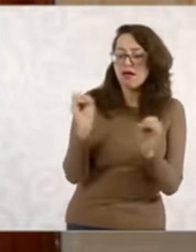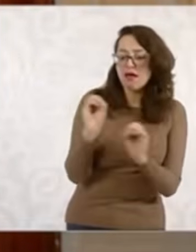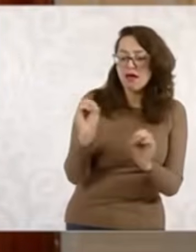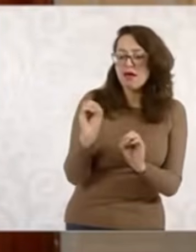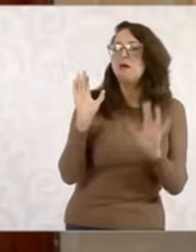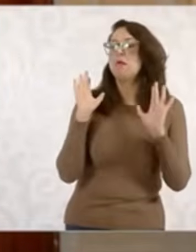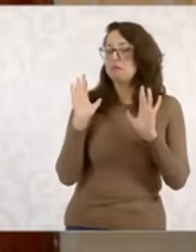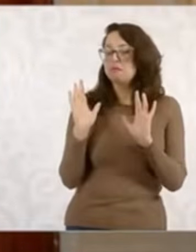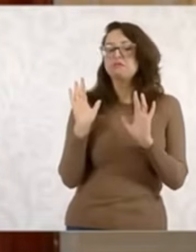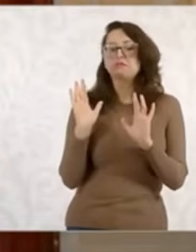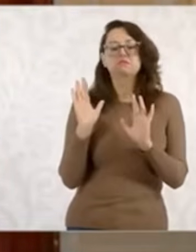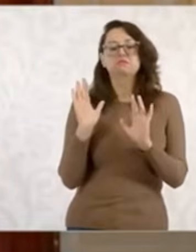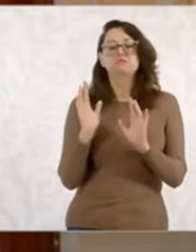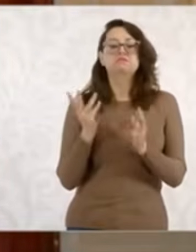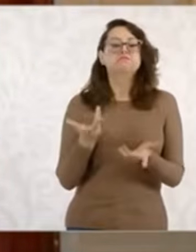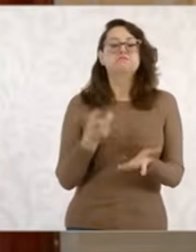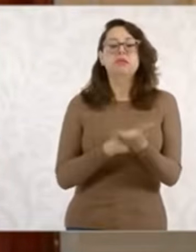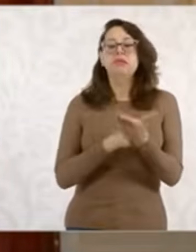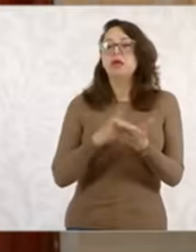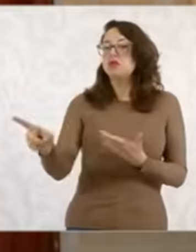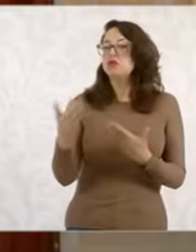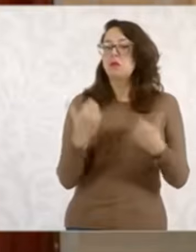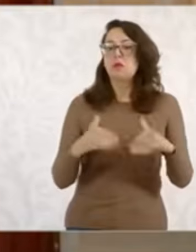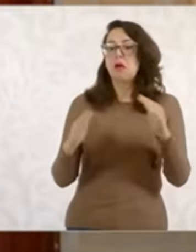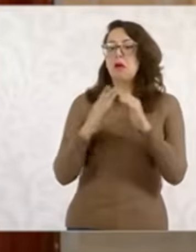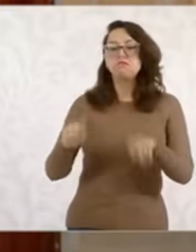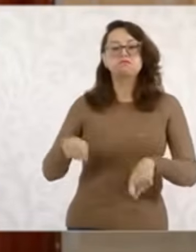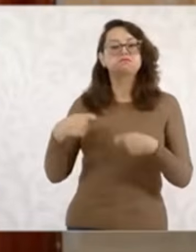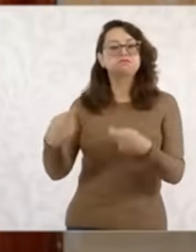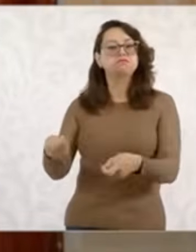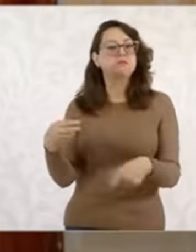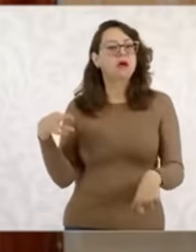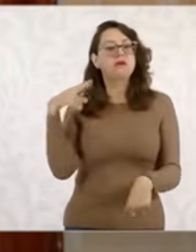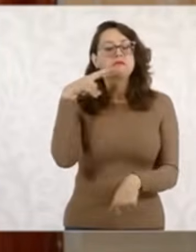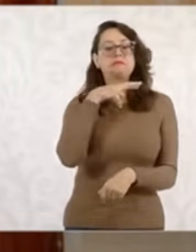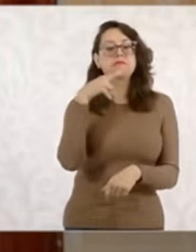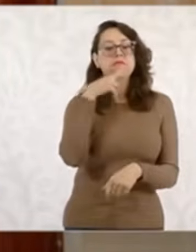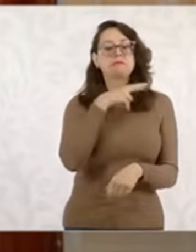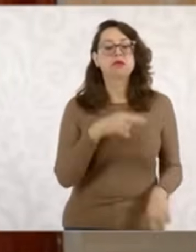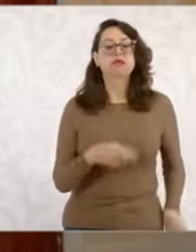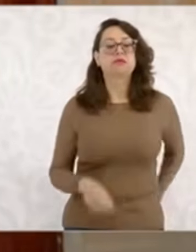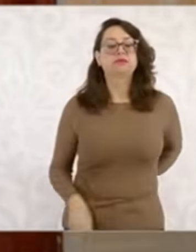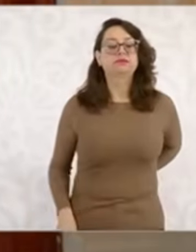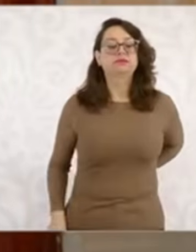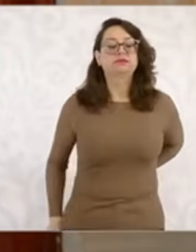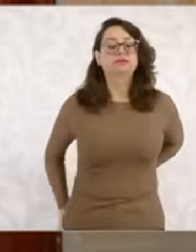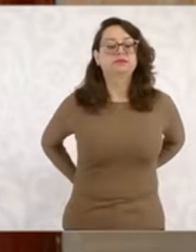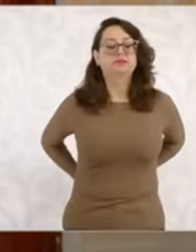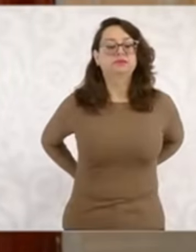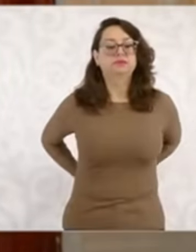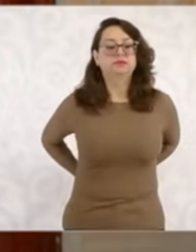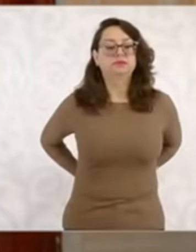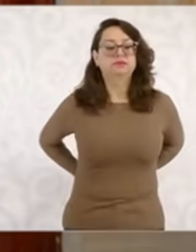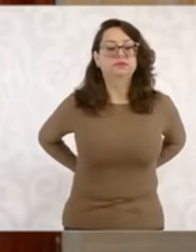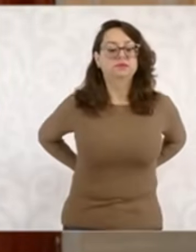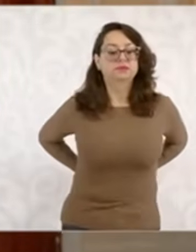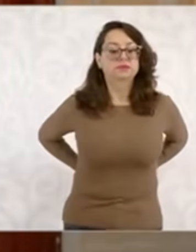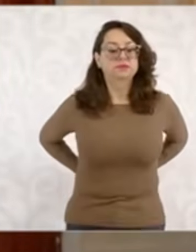y prácticamente tienen derecho. Fíjense, algo que nos da muchísimo gusto es que, para que ustedes